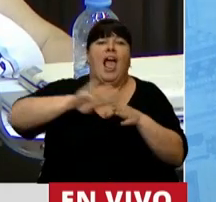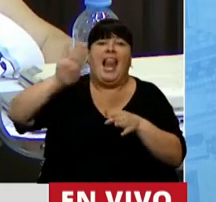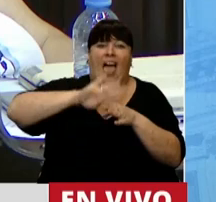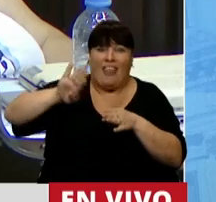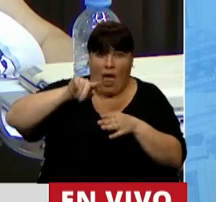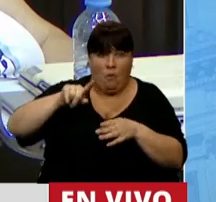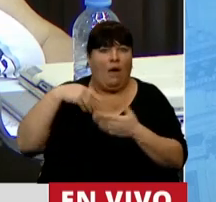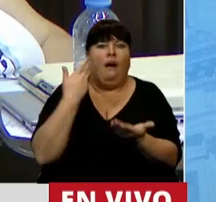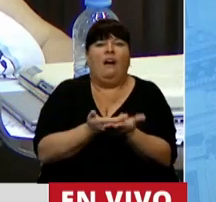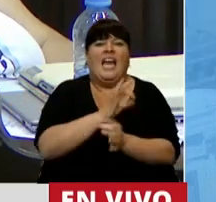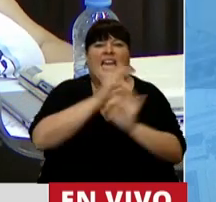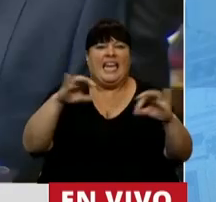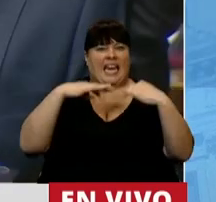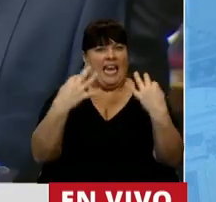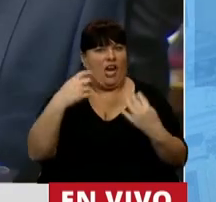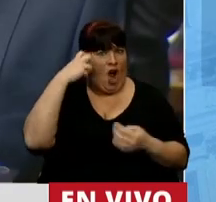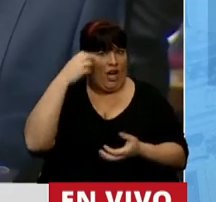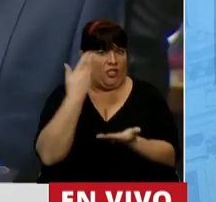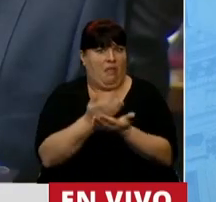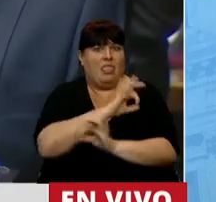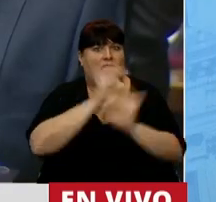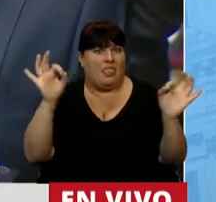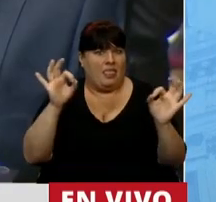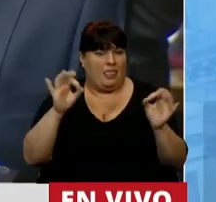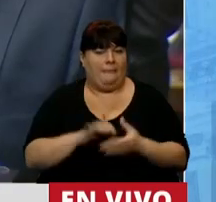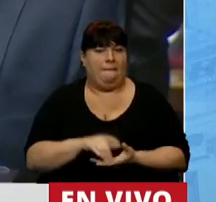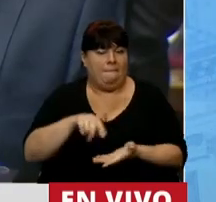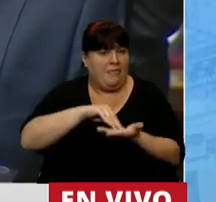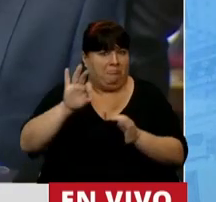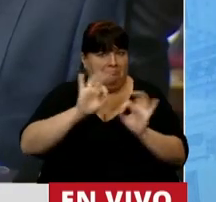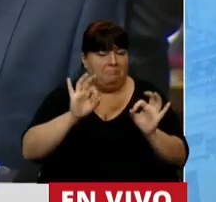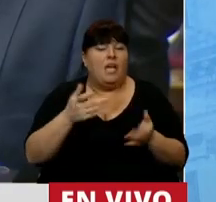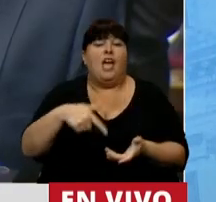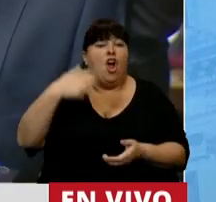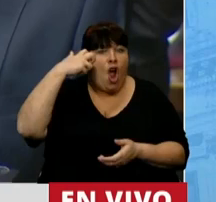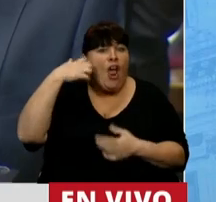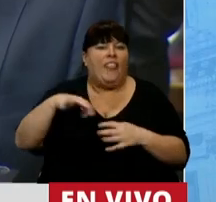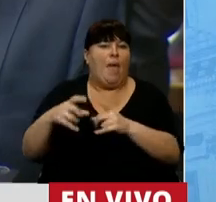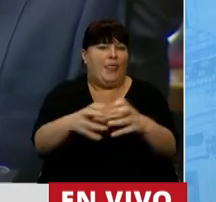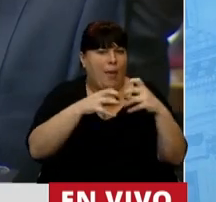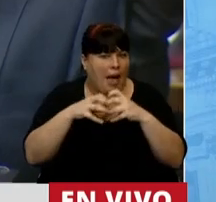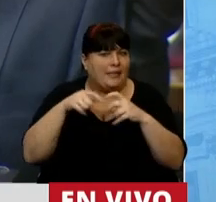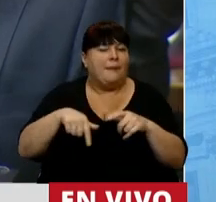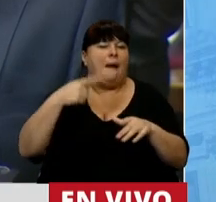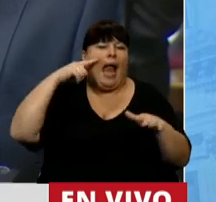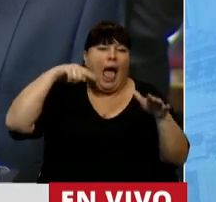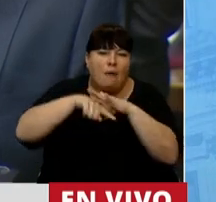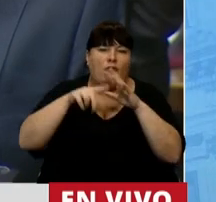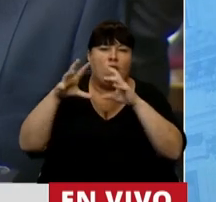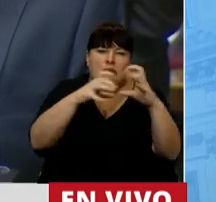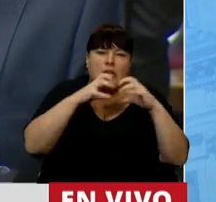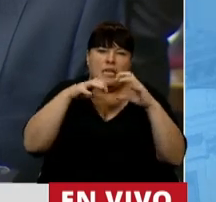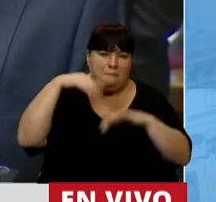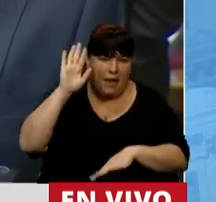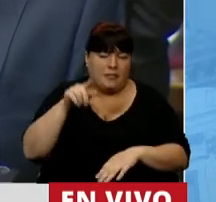endeudamiento, no pasó ni siquiera por la vereda de esta Cámara de Diputados, ¿no? Este Congreso está para debatir y está para profundizar en este sentido,